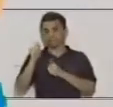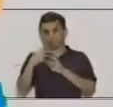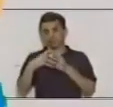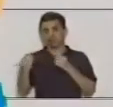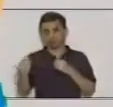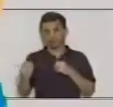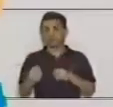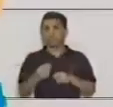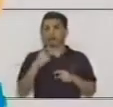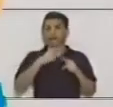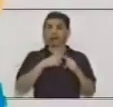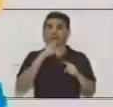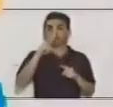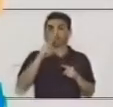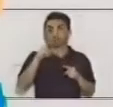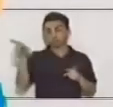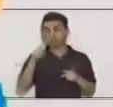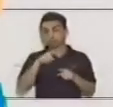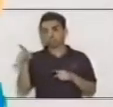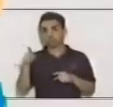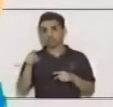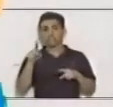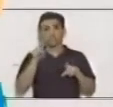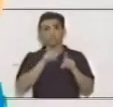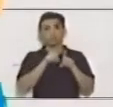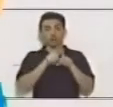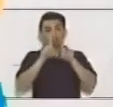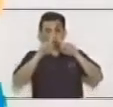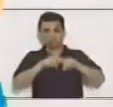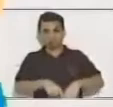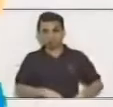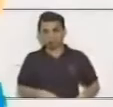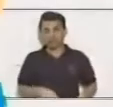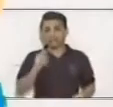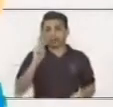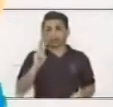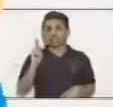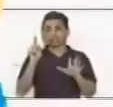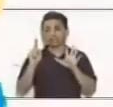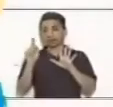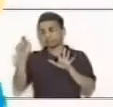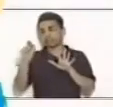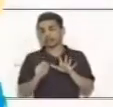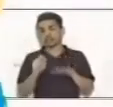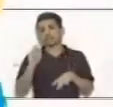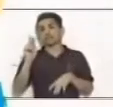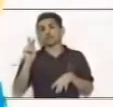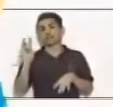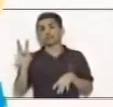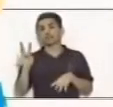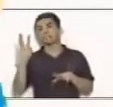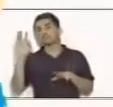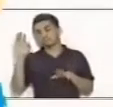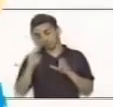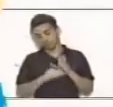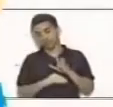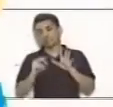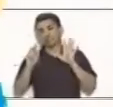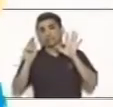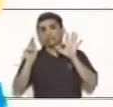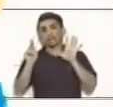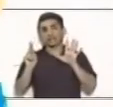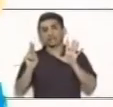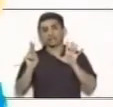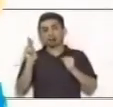dividido X2, como son iguales, se anulan. Y6 dentro de Y3, me queda Y2. Ahí está mi